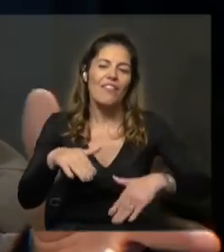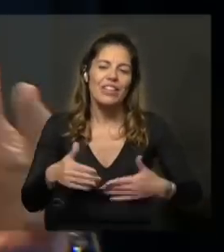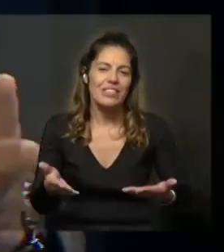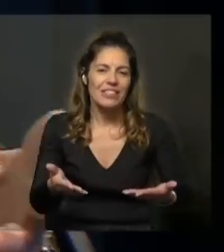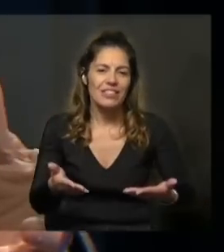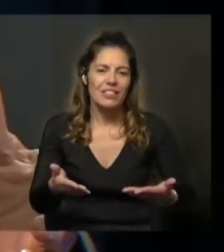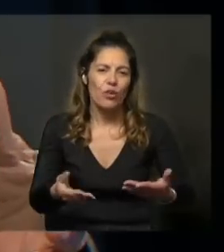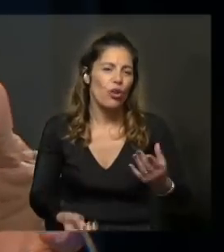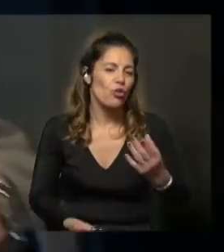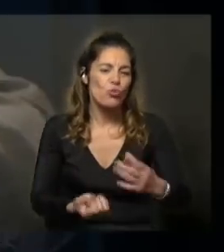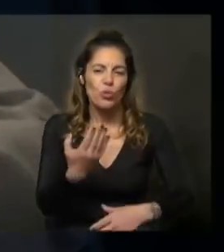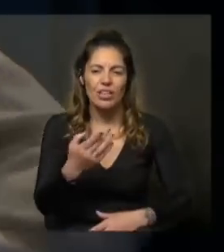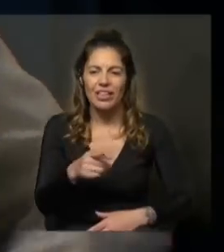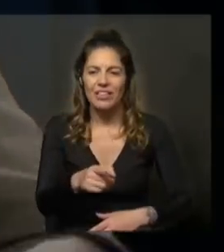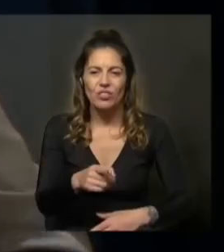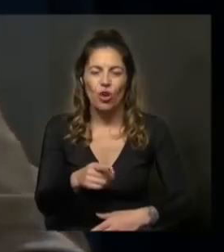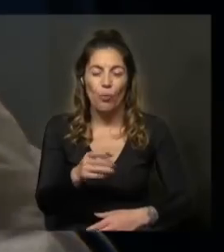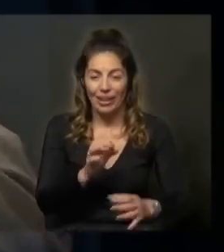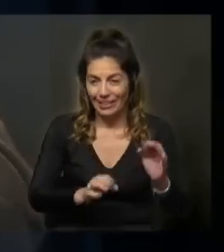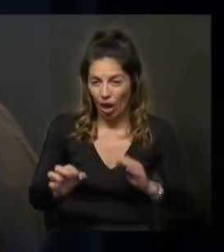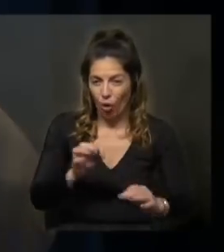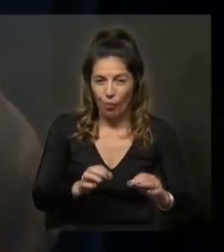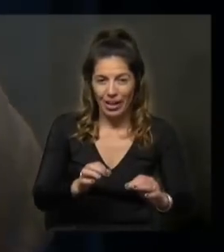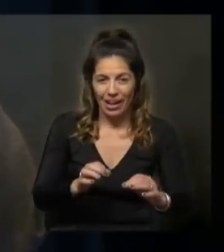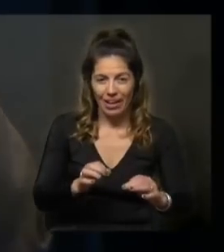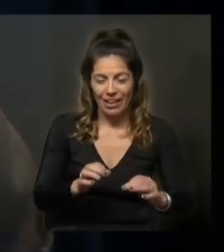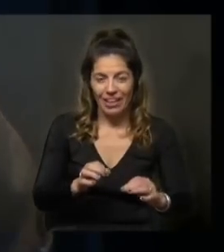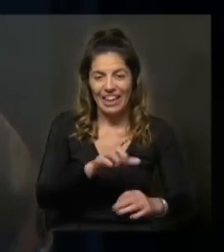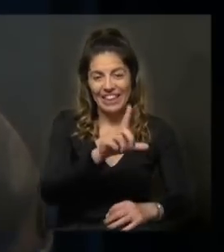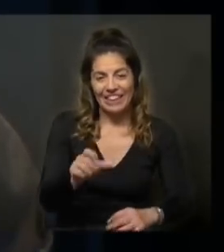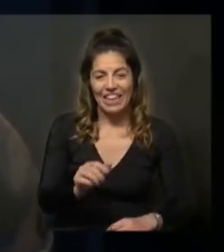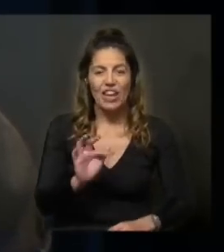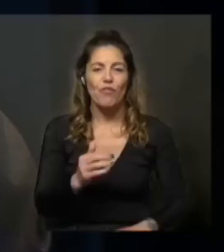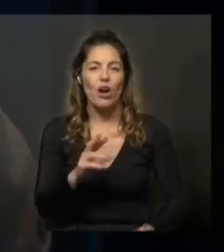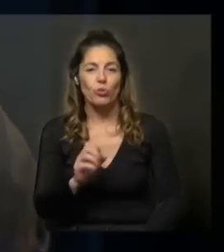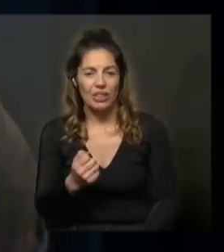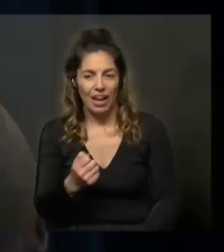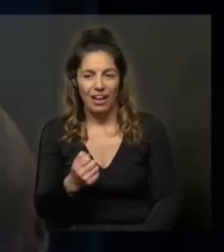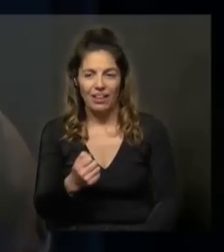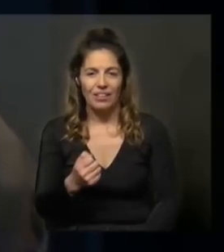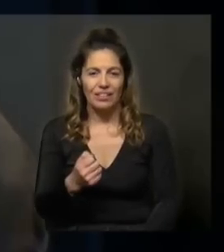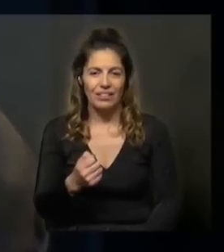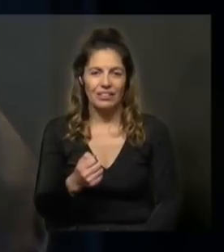cosas cuando aparecen ese tipo de por ejemplo Esta obra que lo que fue Italia que era tan este